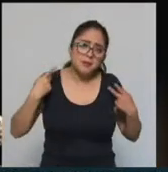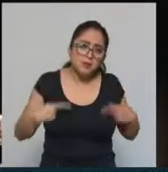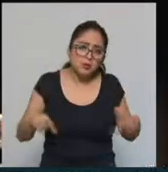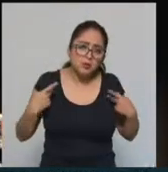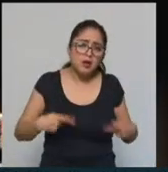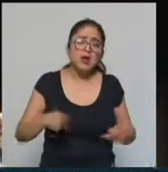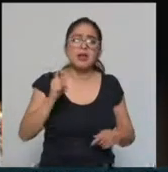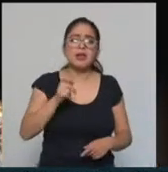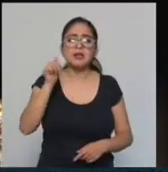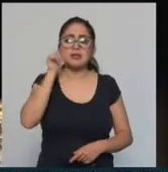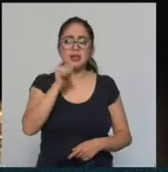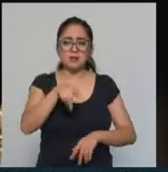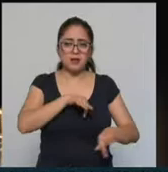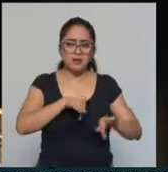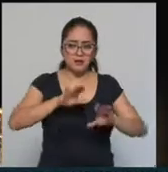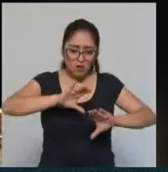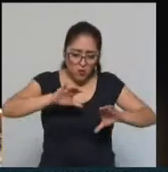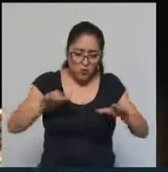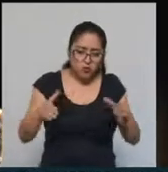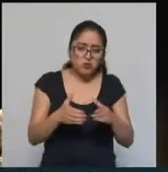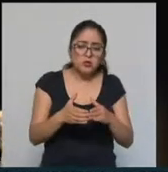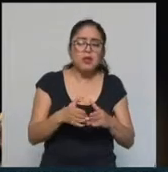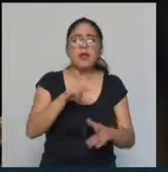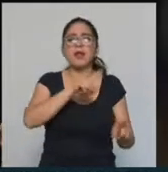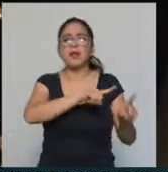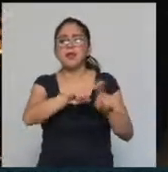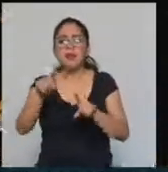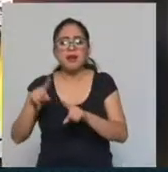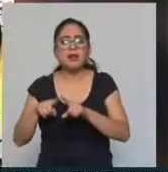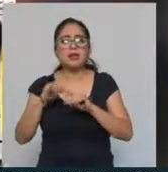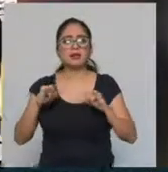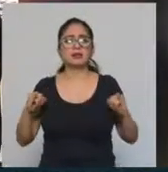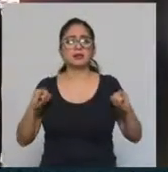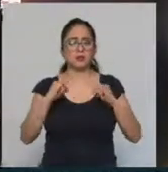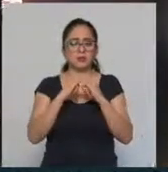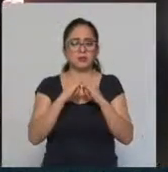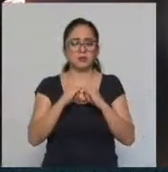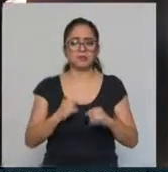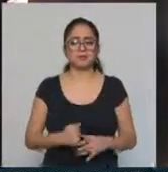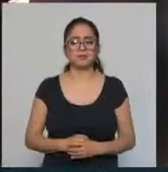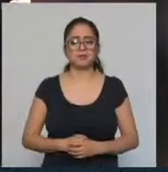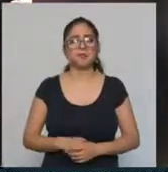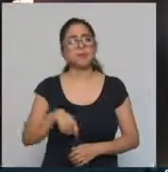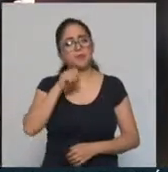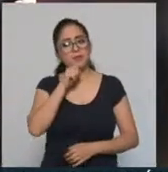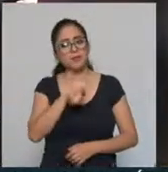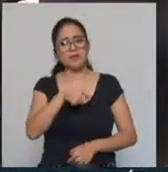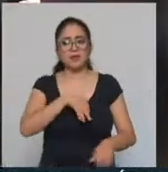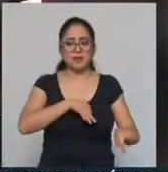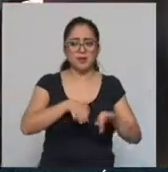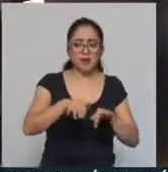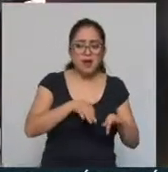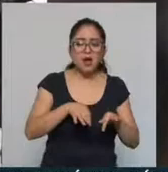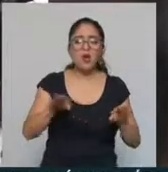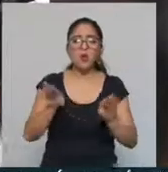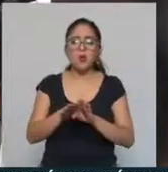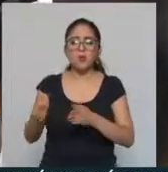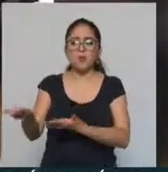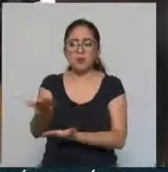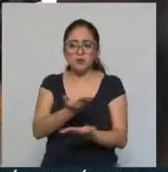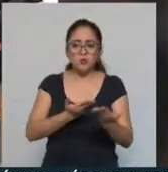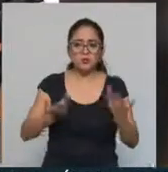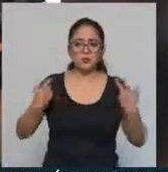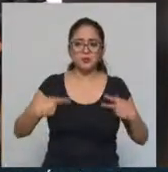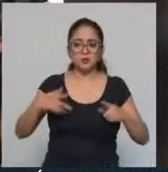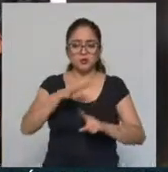las personas que forman parte de la sociedad, a las instituciones que trabajan en pro de su entorno,